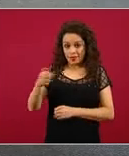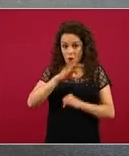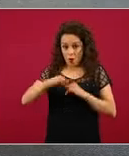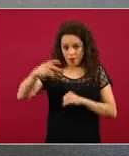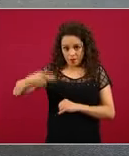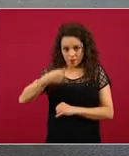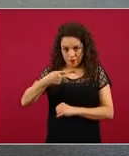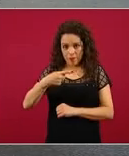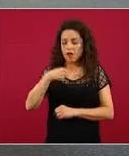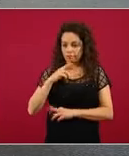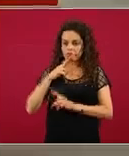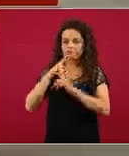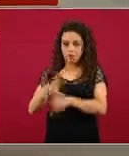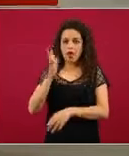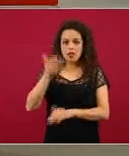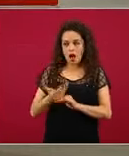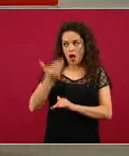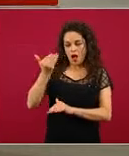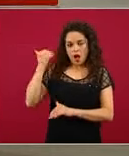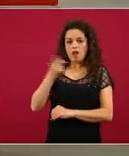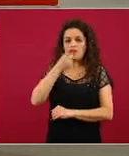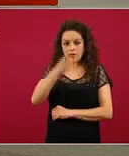Durante semanas recientes